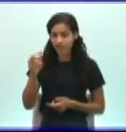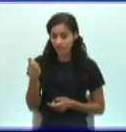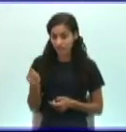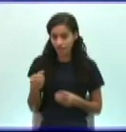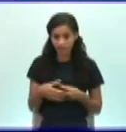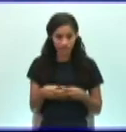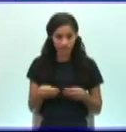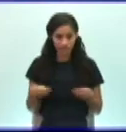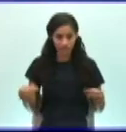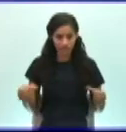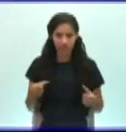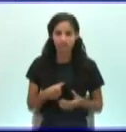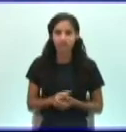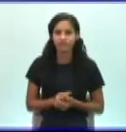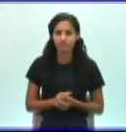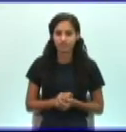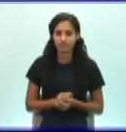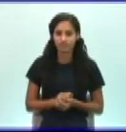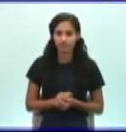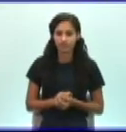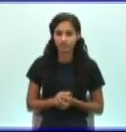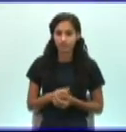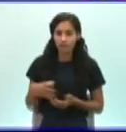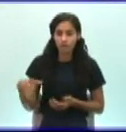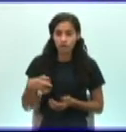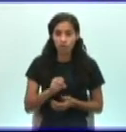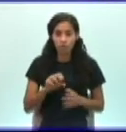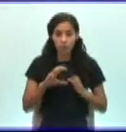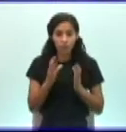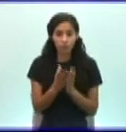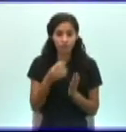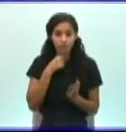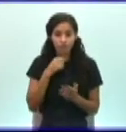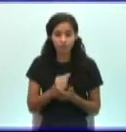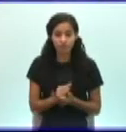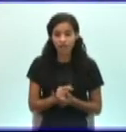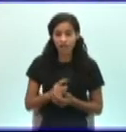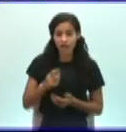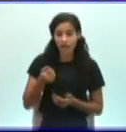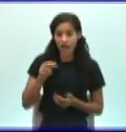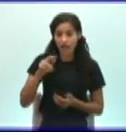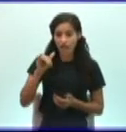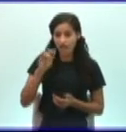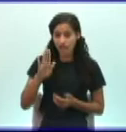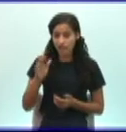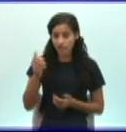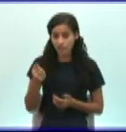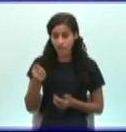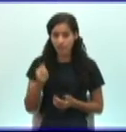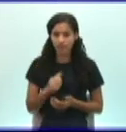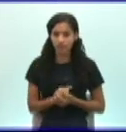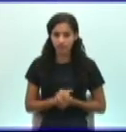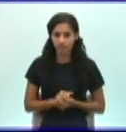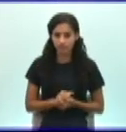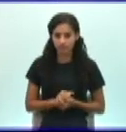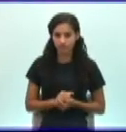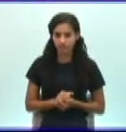tierra, tierra. Todo el mundo arriba, arriba, arriba.